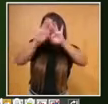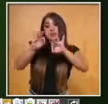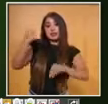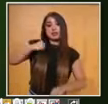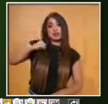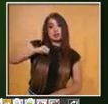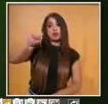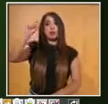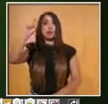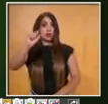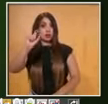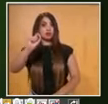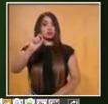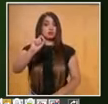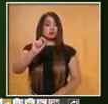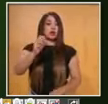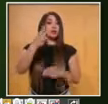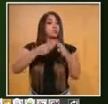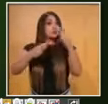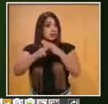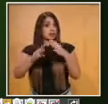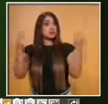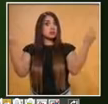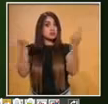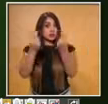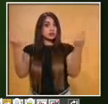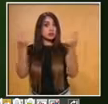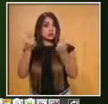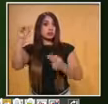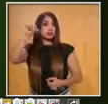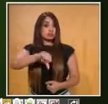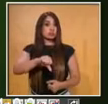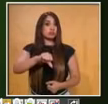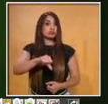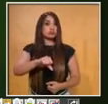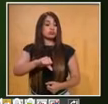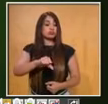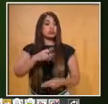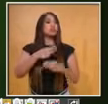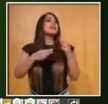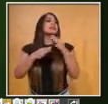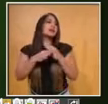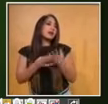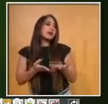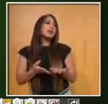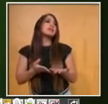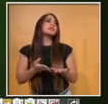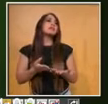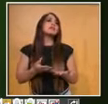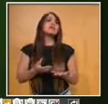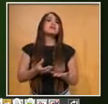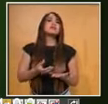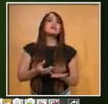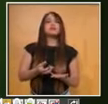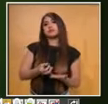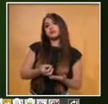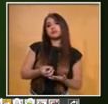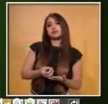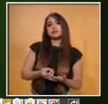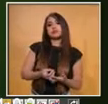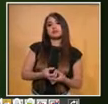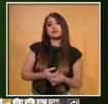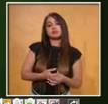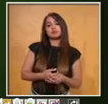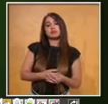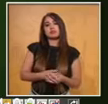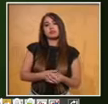Los materiales que vamos a necesitar el día de hoy. Muy bien, los materiales en esta ocasión para nuestros amiguitos de tercer año. Les vamos